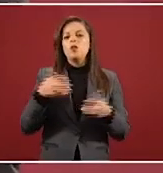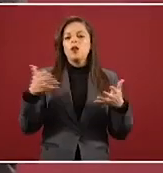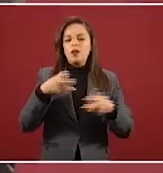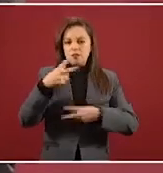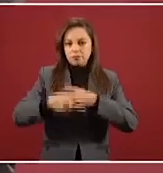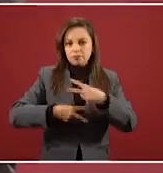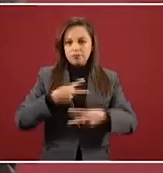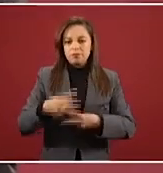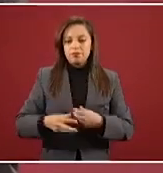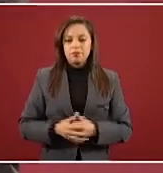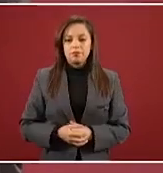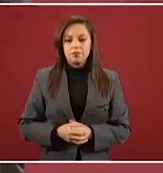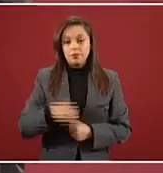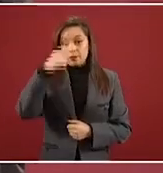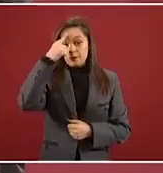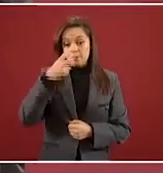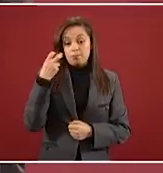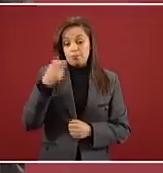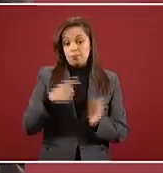en el marco de la legalidad.